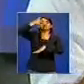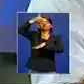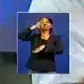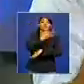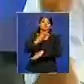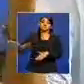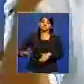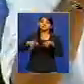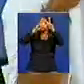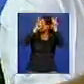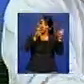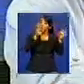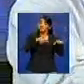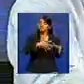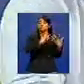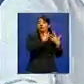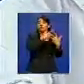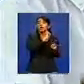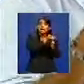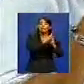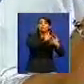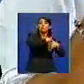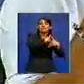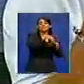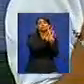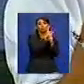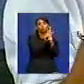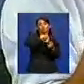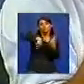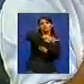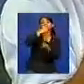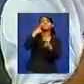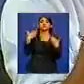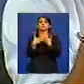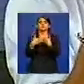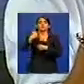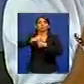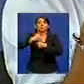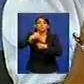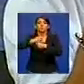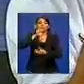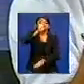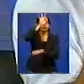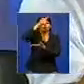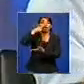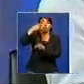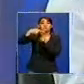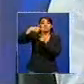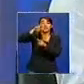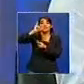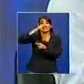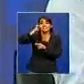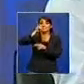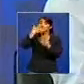cambio de la matriz productiva, para que los dos sectores trabajen en equipo. Richard ha estado liderando una evaluación